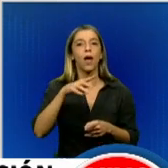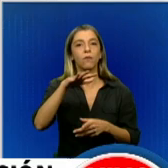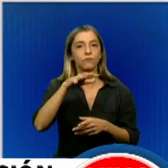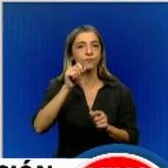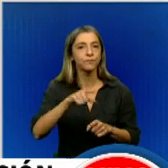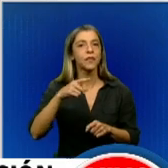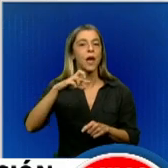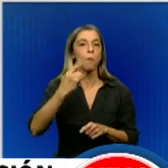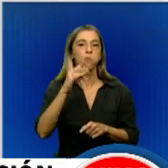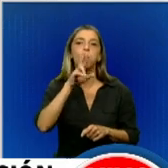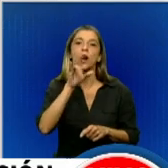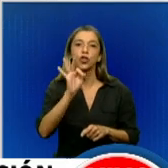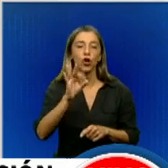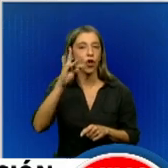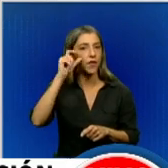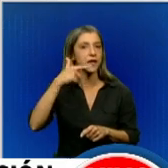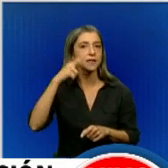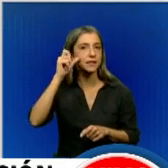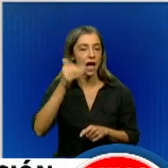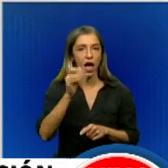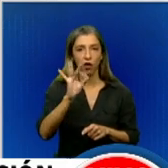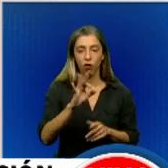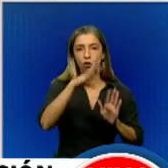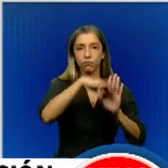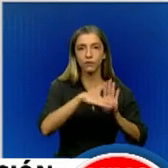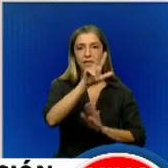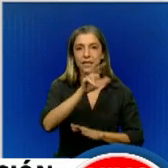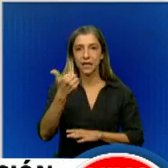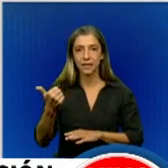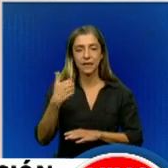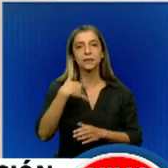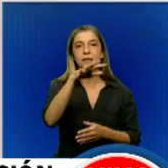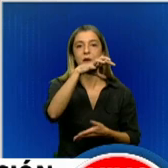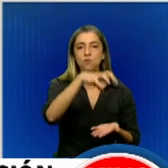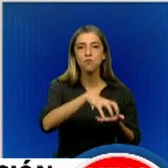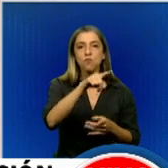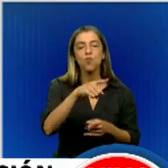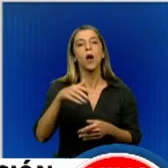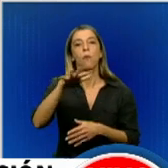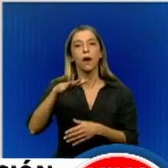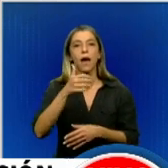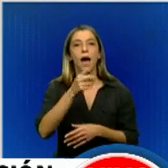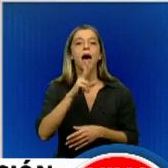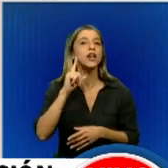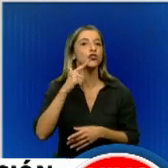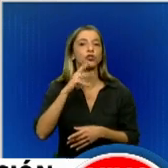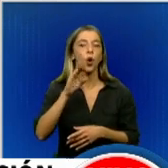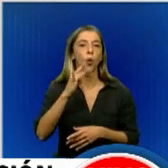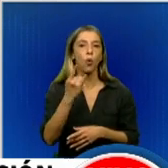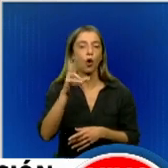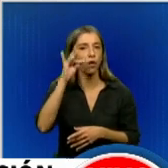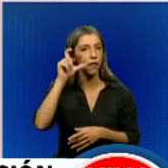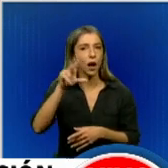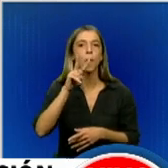orden del día 366 inmueble a la municipalidad de aristóbulo del valle orden del